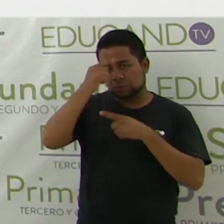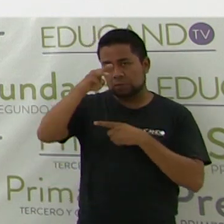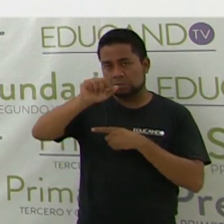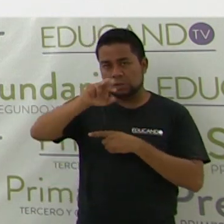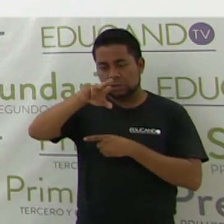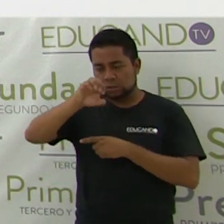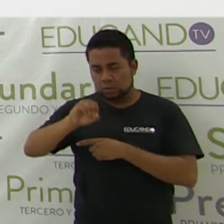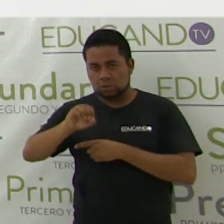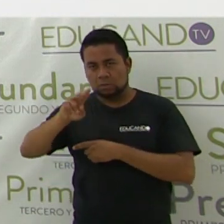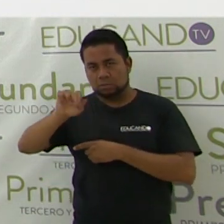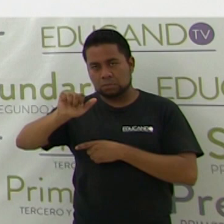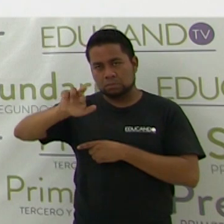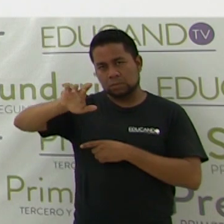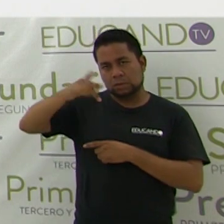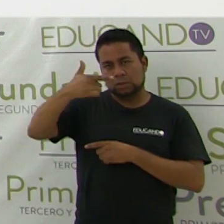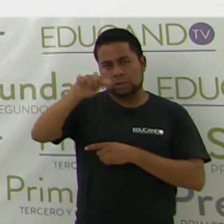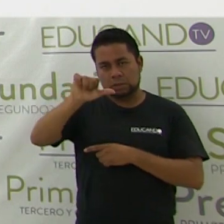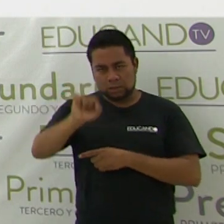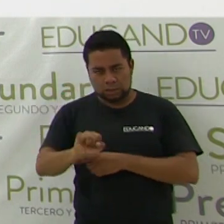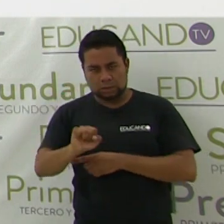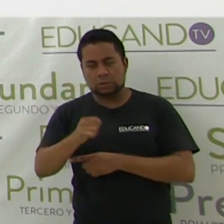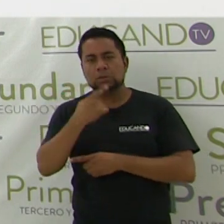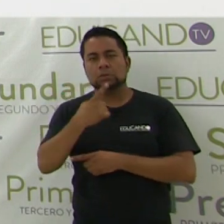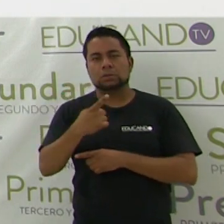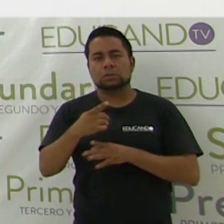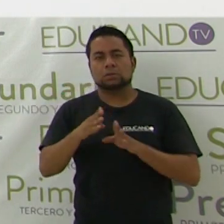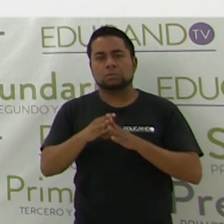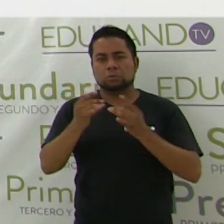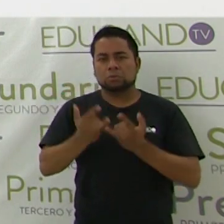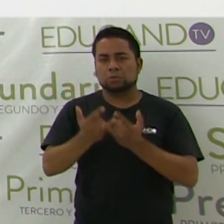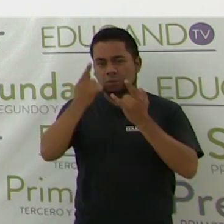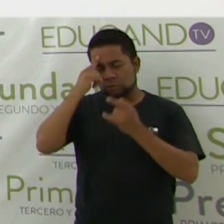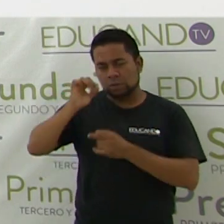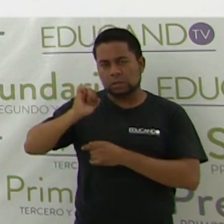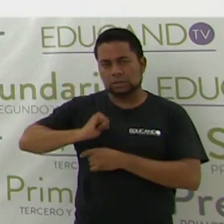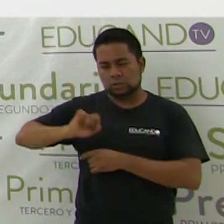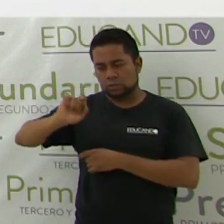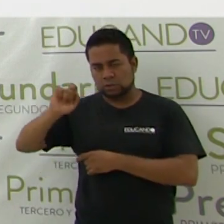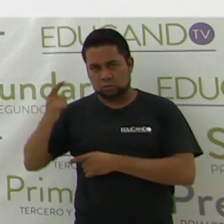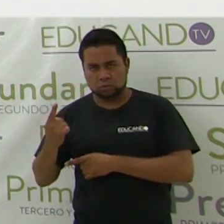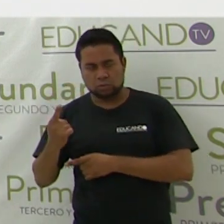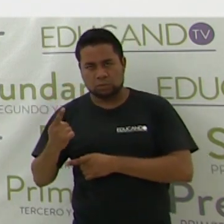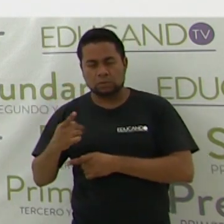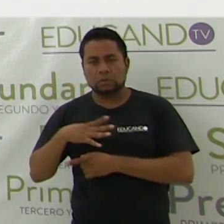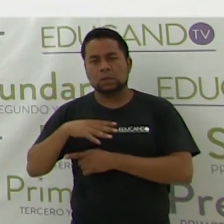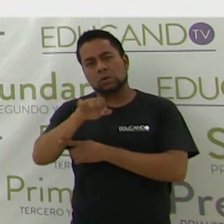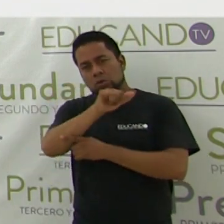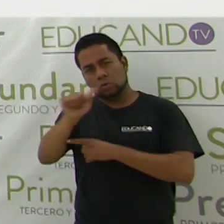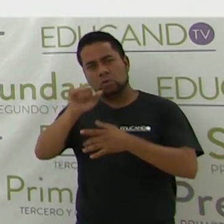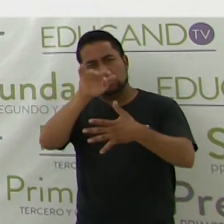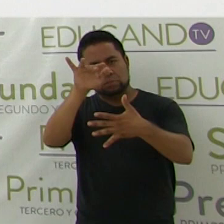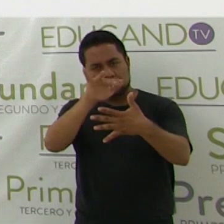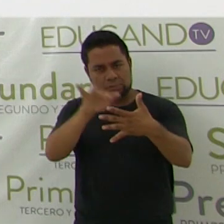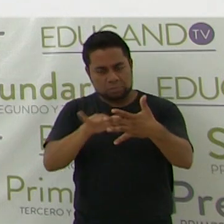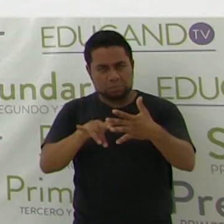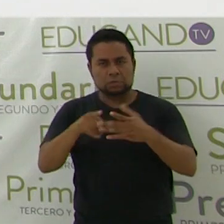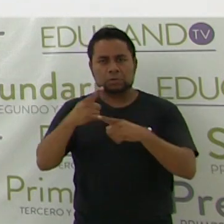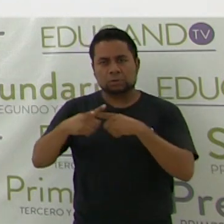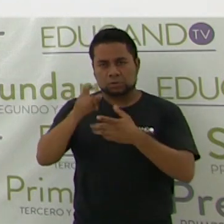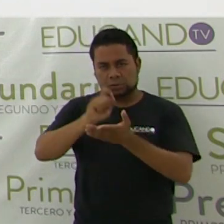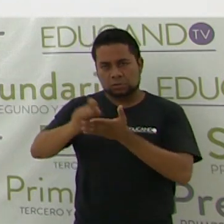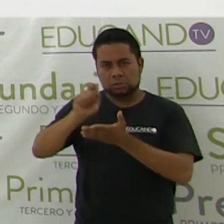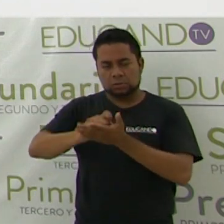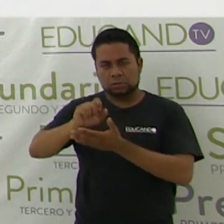Llosa y dice, una novela para el siglo XXI. Hay otro texto que lo escribió